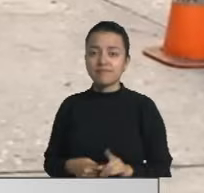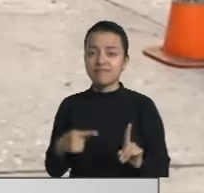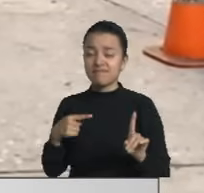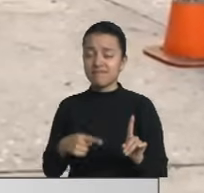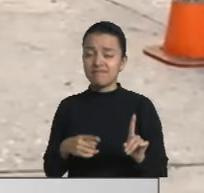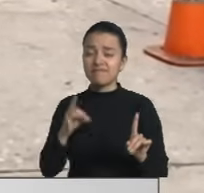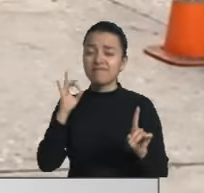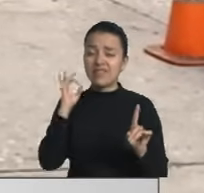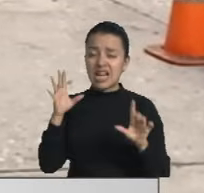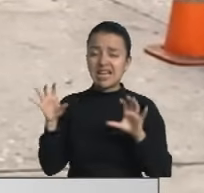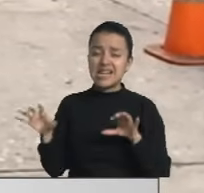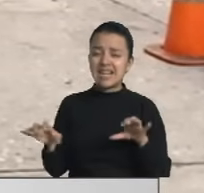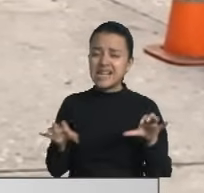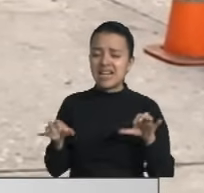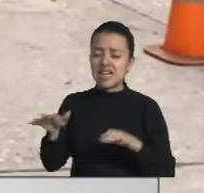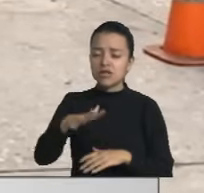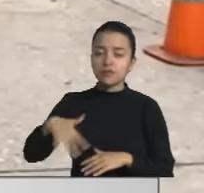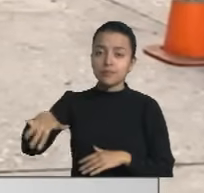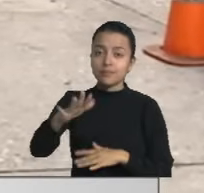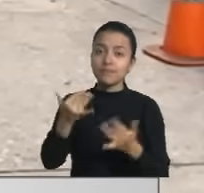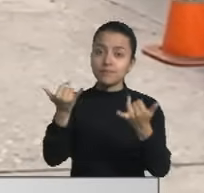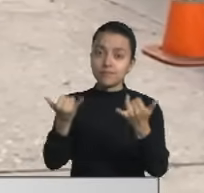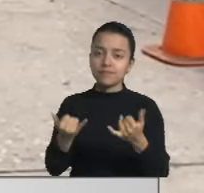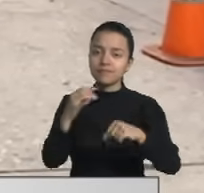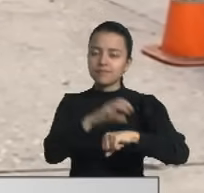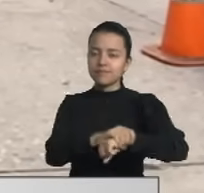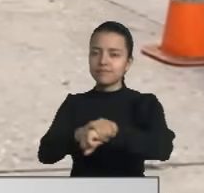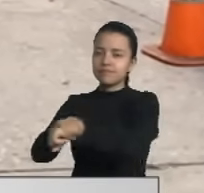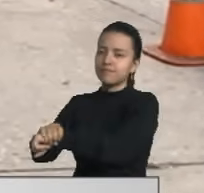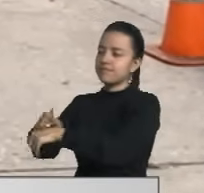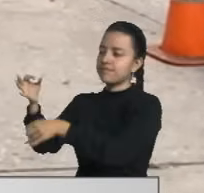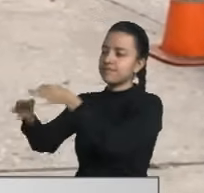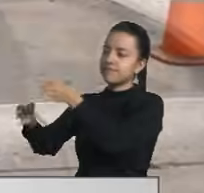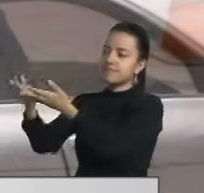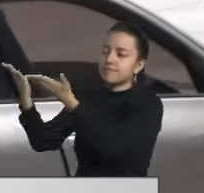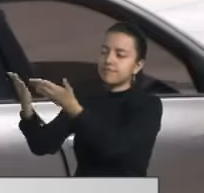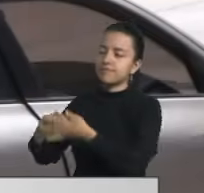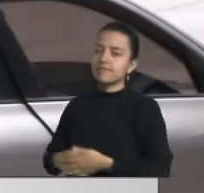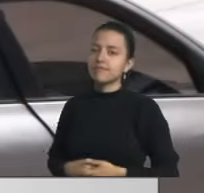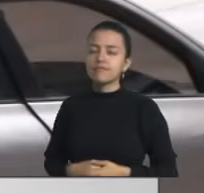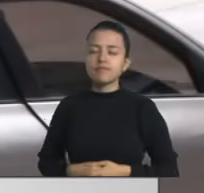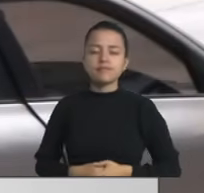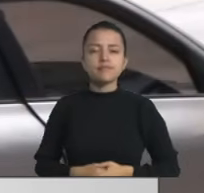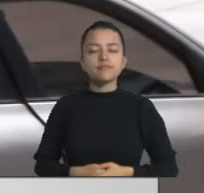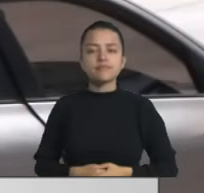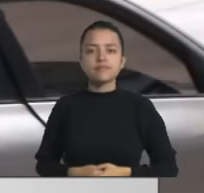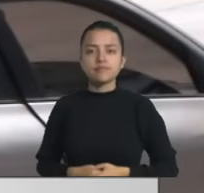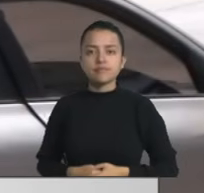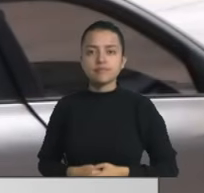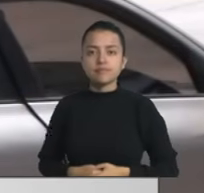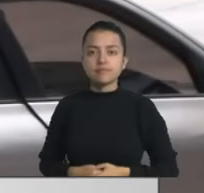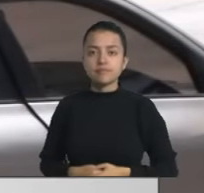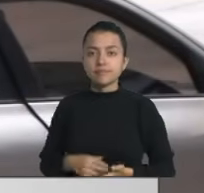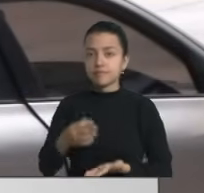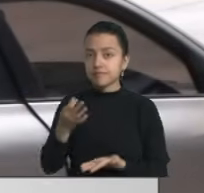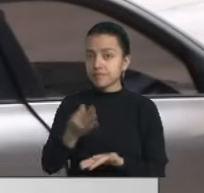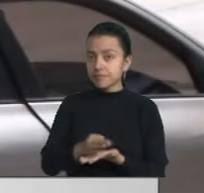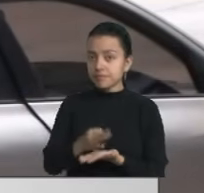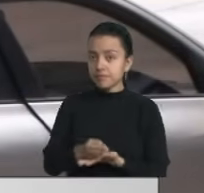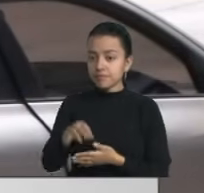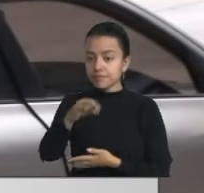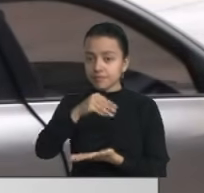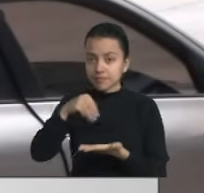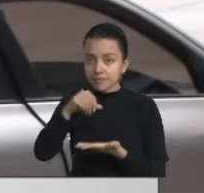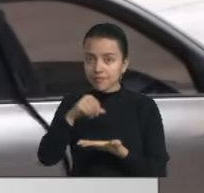actor criminal en este sector de la ciudad que ahora está ya presentado ante las autoridades competentes. La capital de Atlántico, la ciudad de